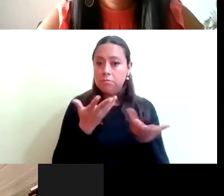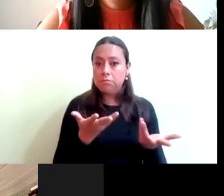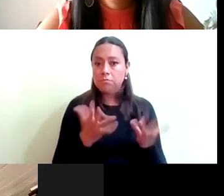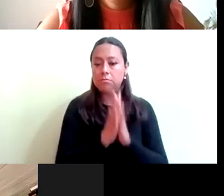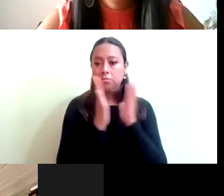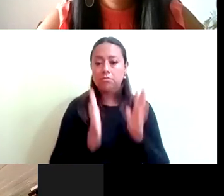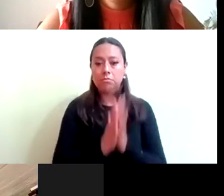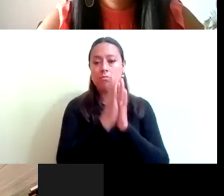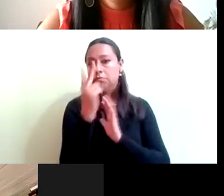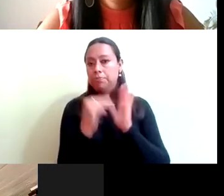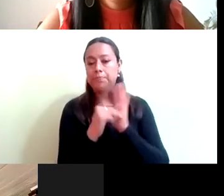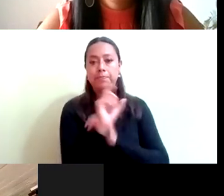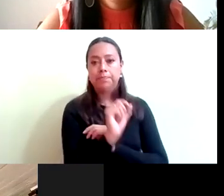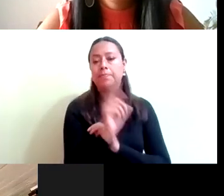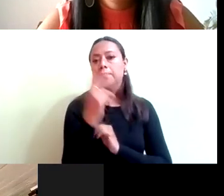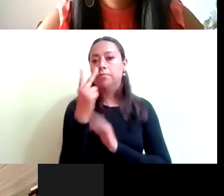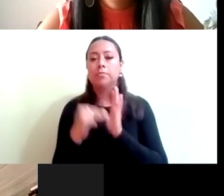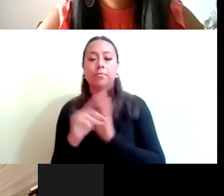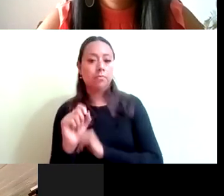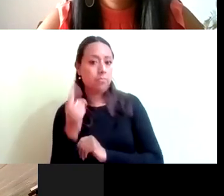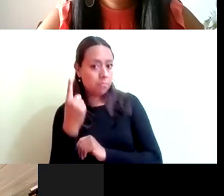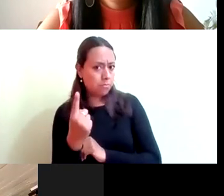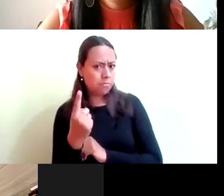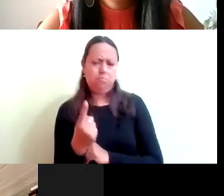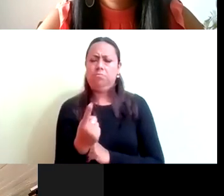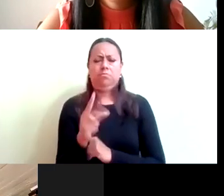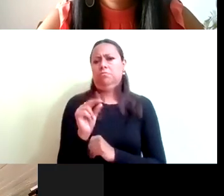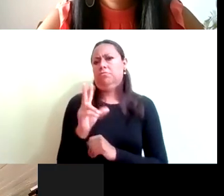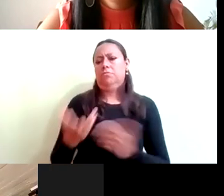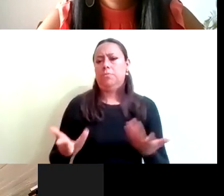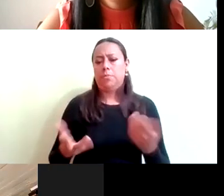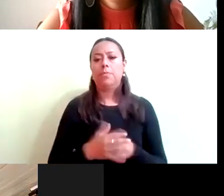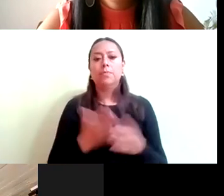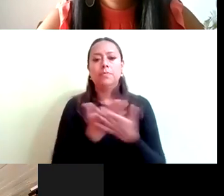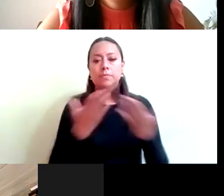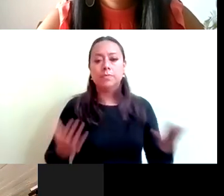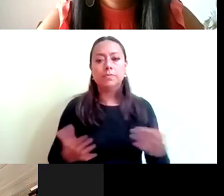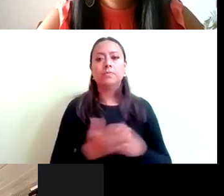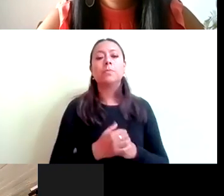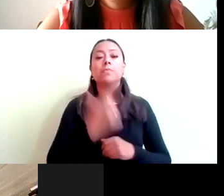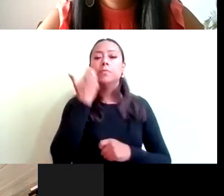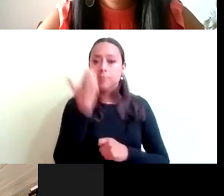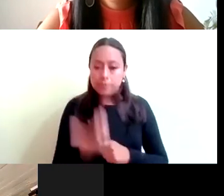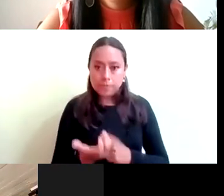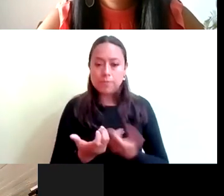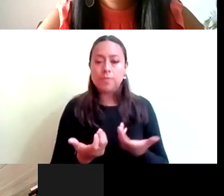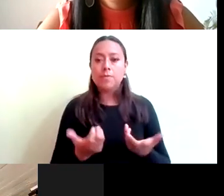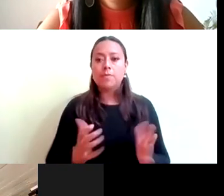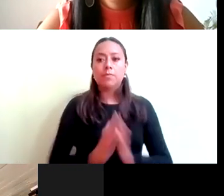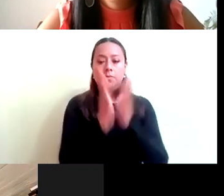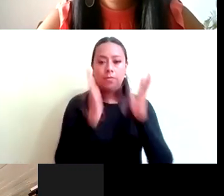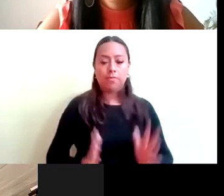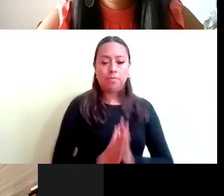participativo 2020-2021, y se busca la participación ciudadana al